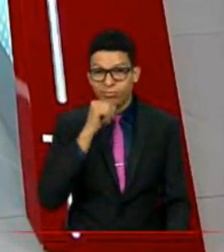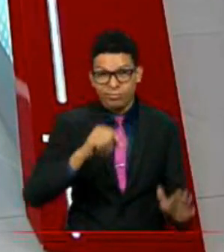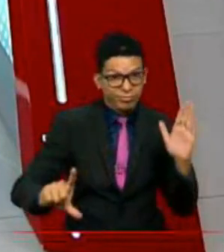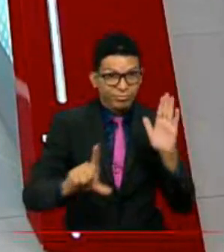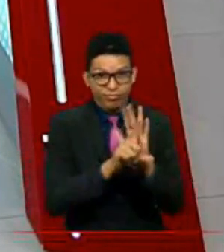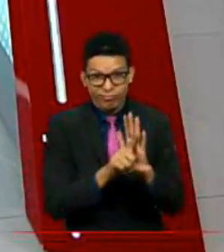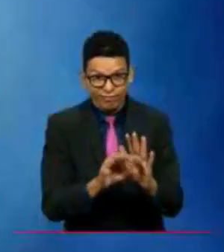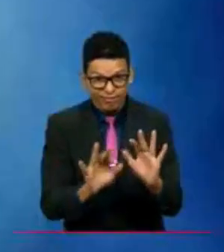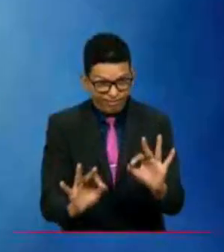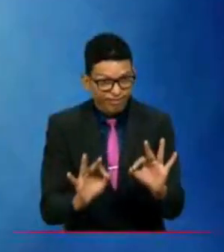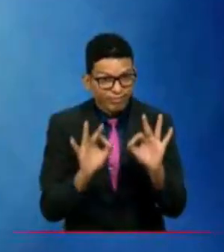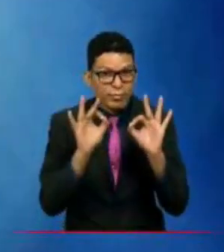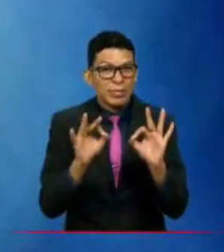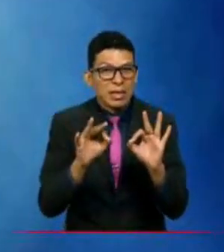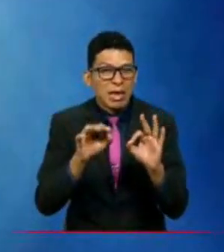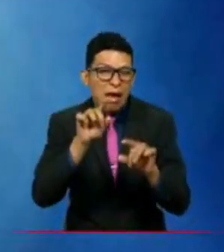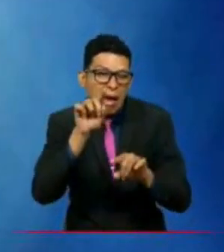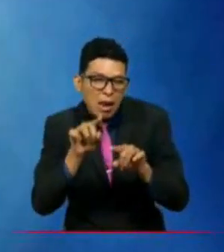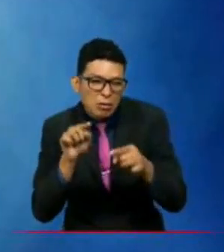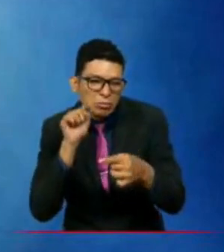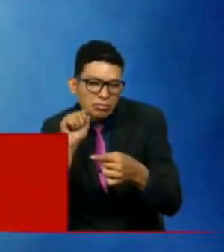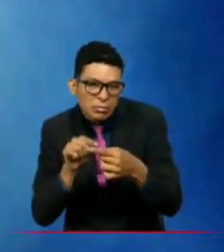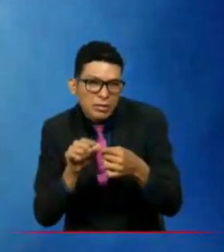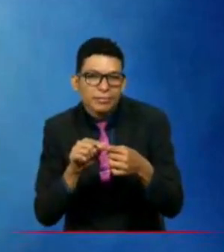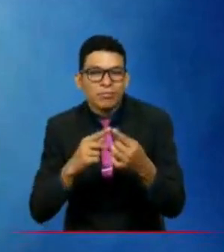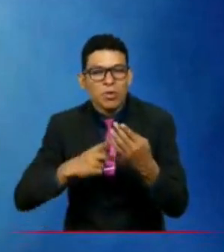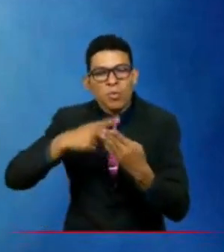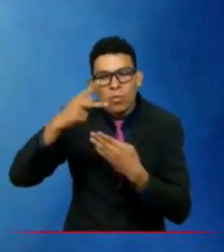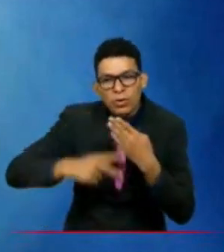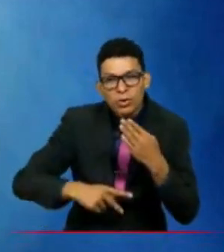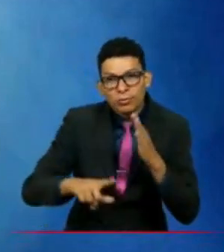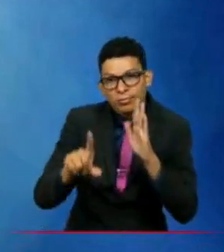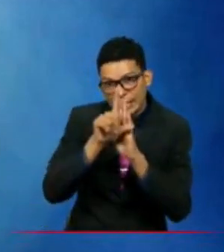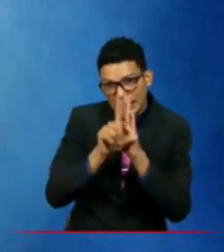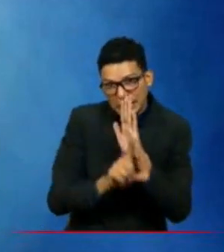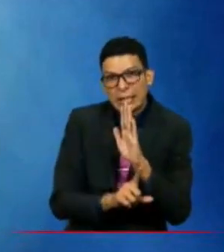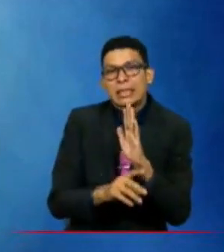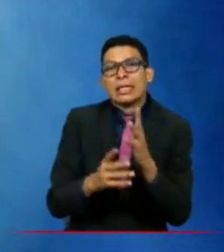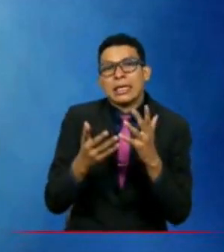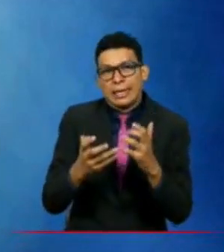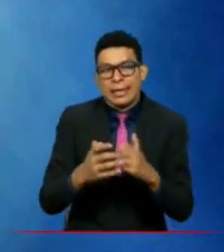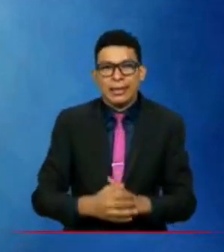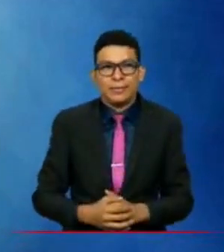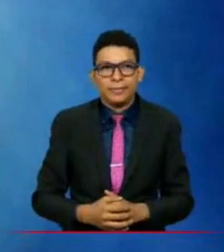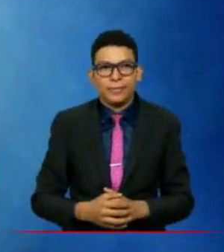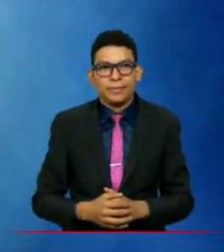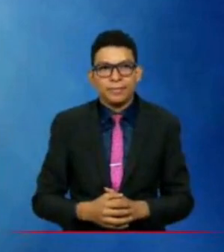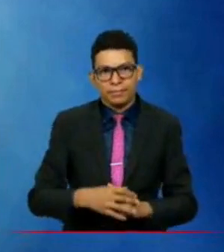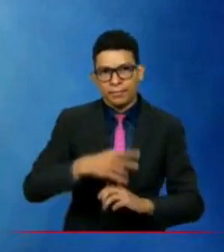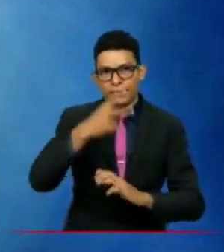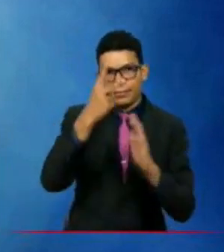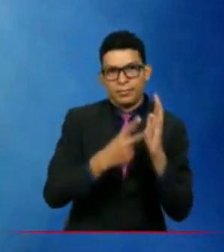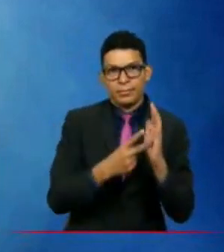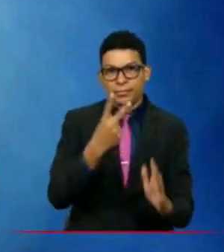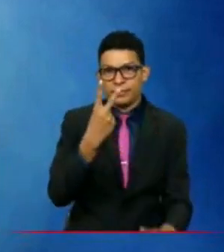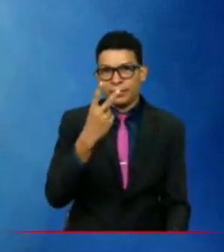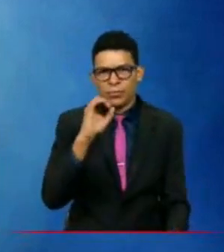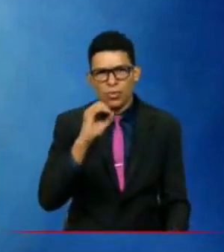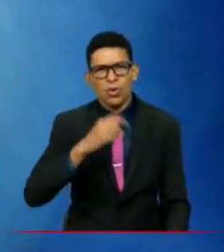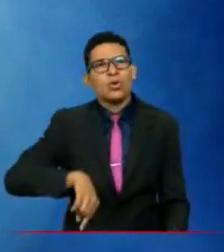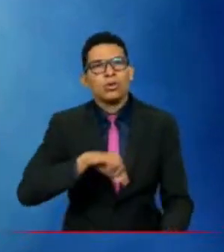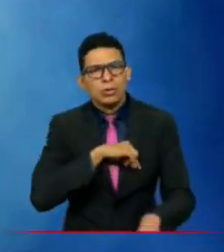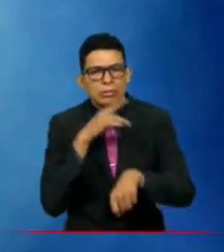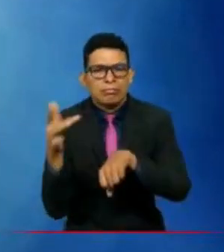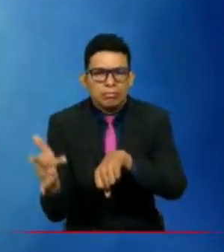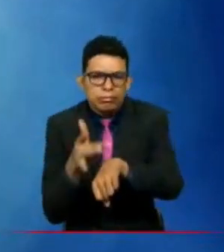ley integral tenemos algunas apuestas de de proyectos legislativos pero desde el 2020 venimos promoviendo